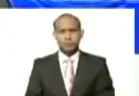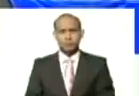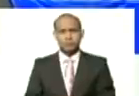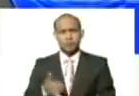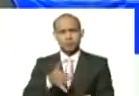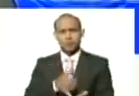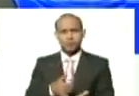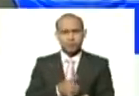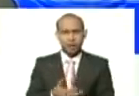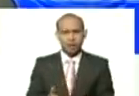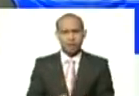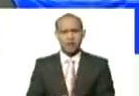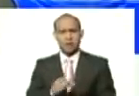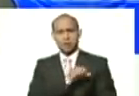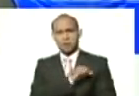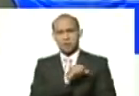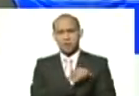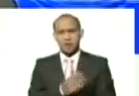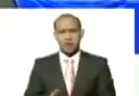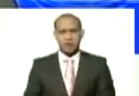cobardes,